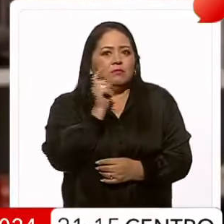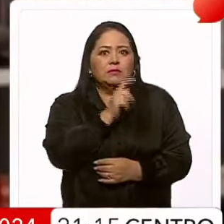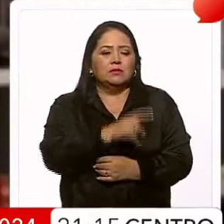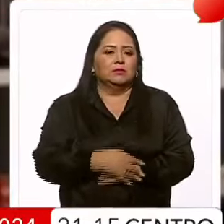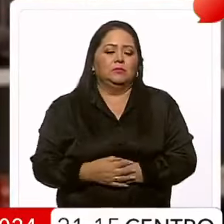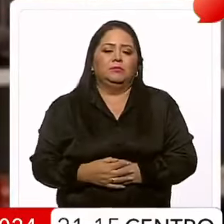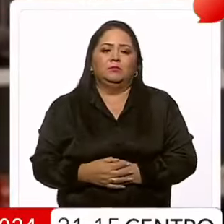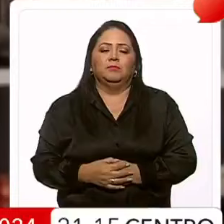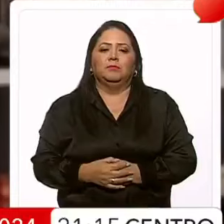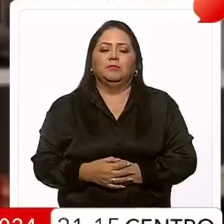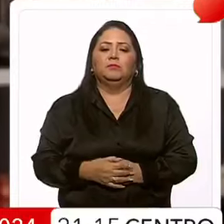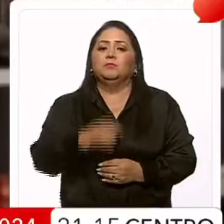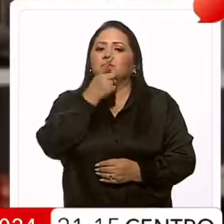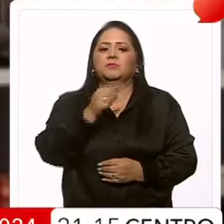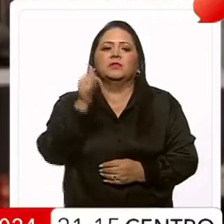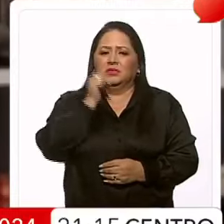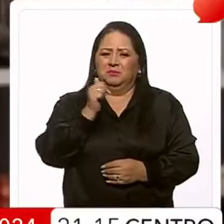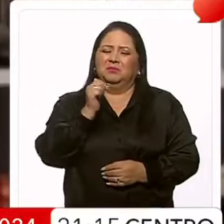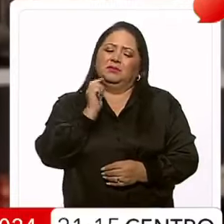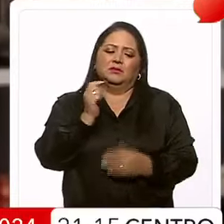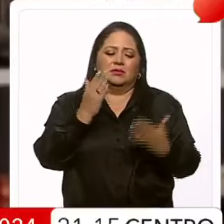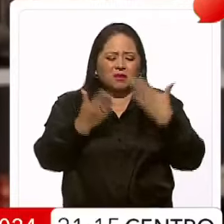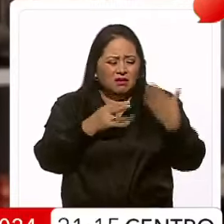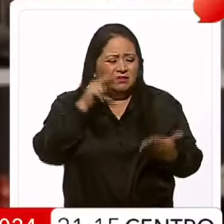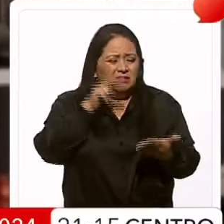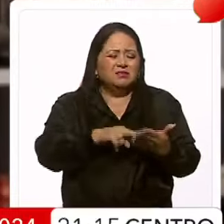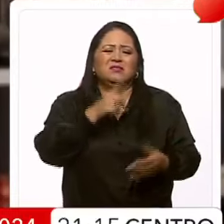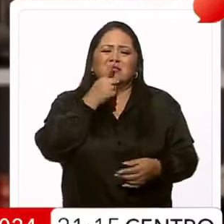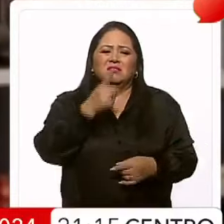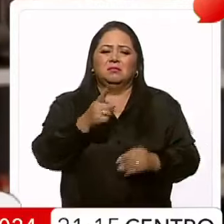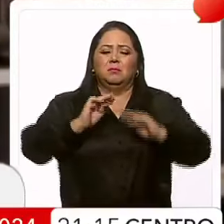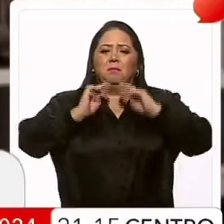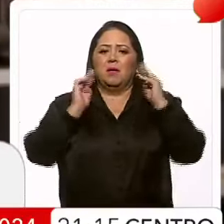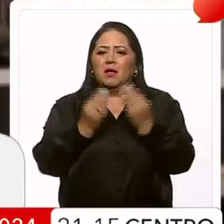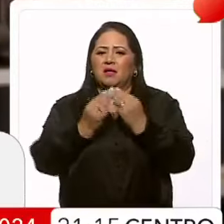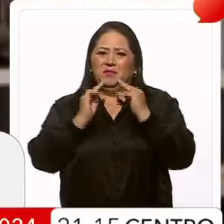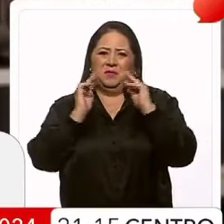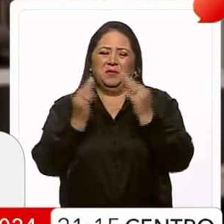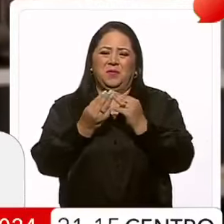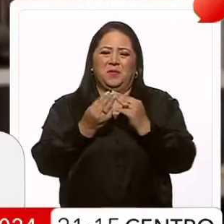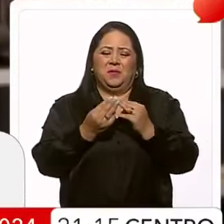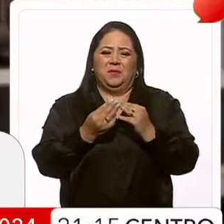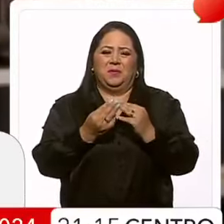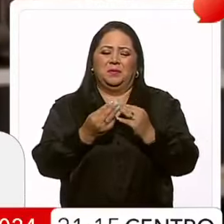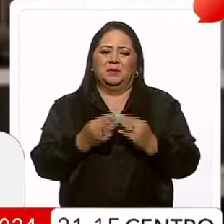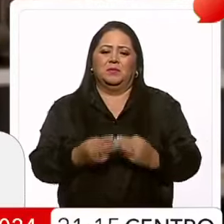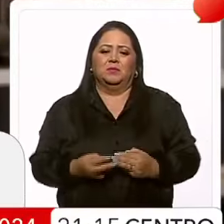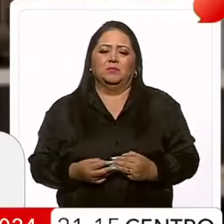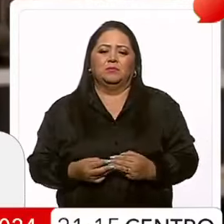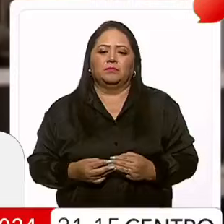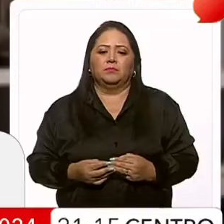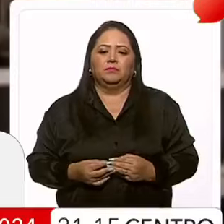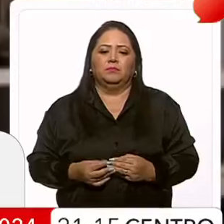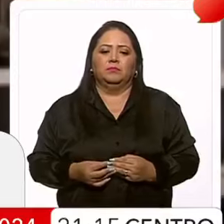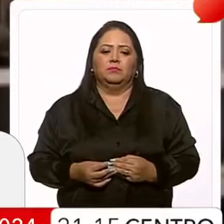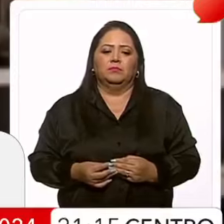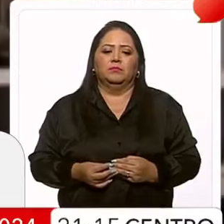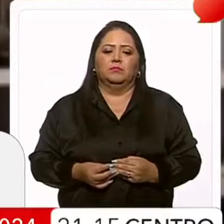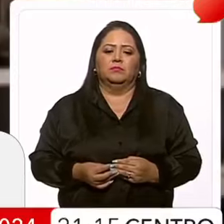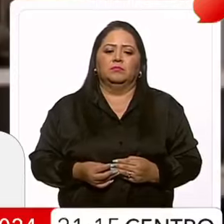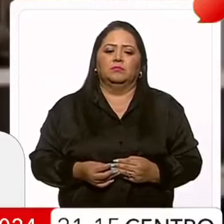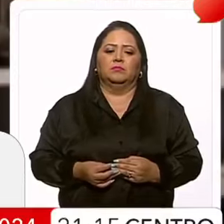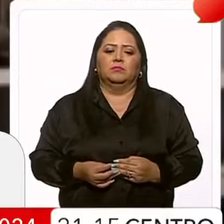Mira, siempre está muy estudiado el tema de que descabezar un cártel no lo neutraliza y que los mandos